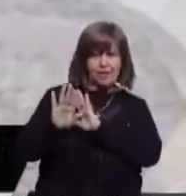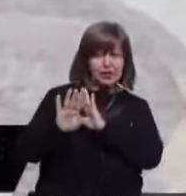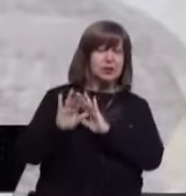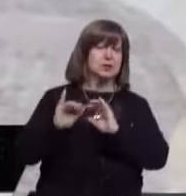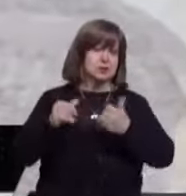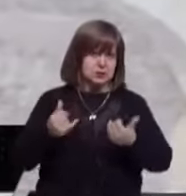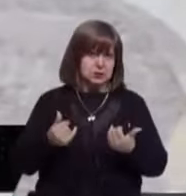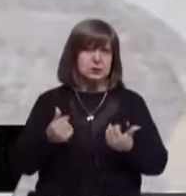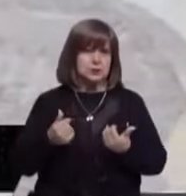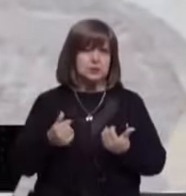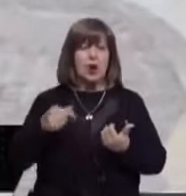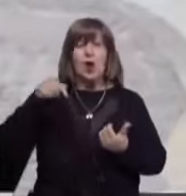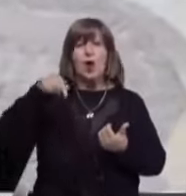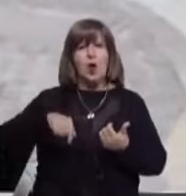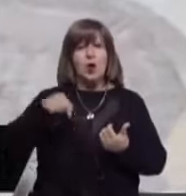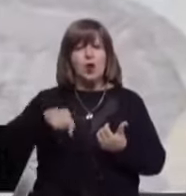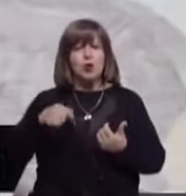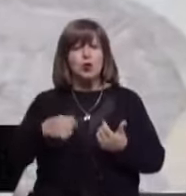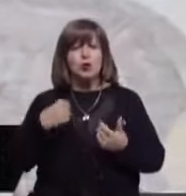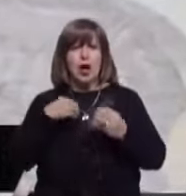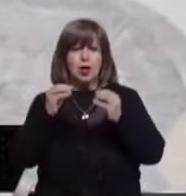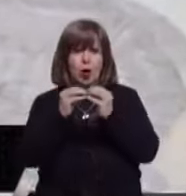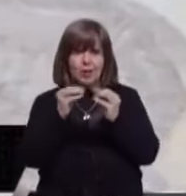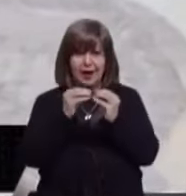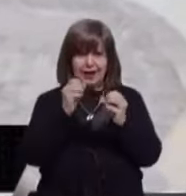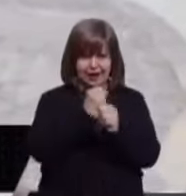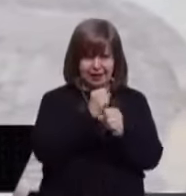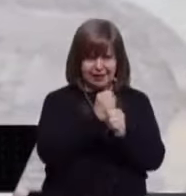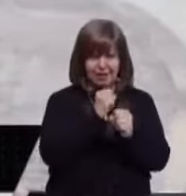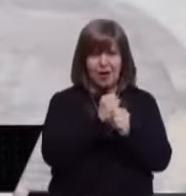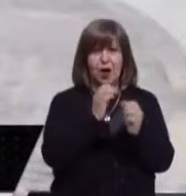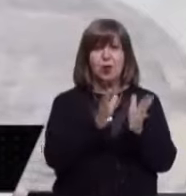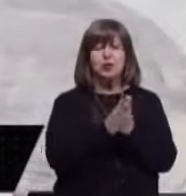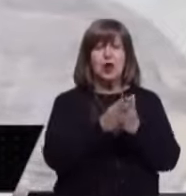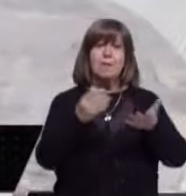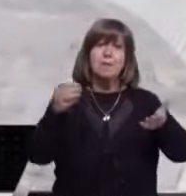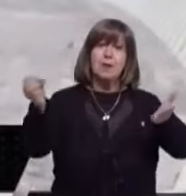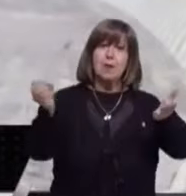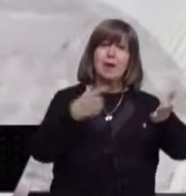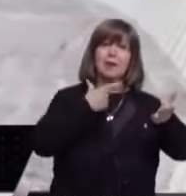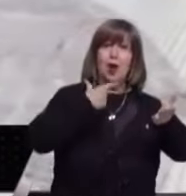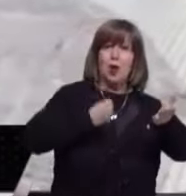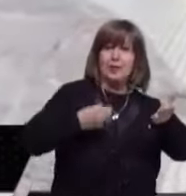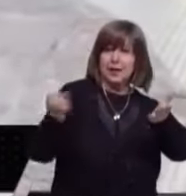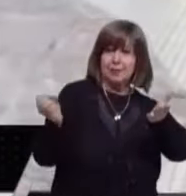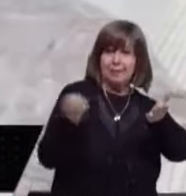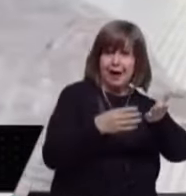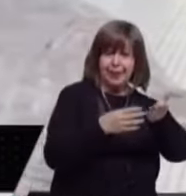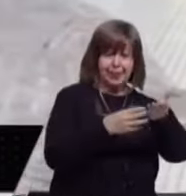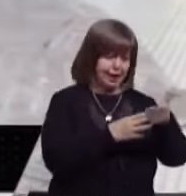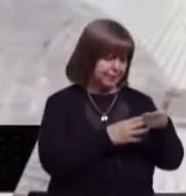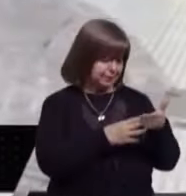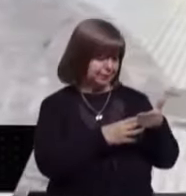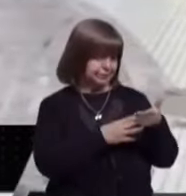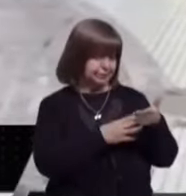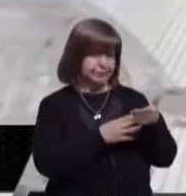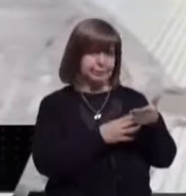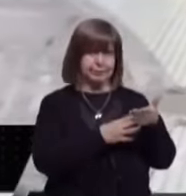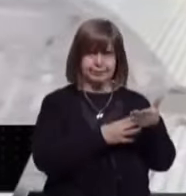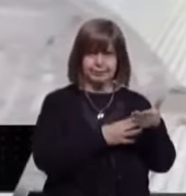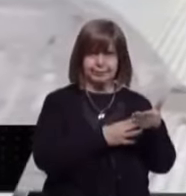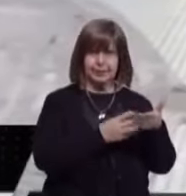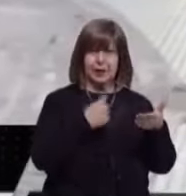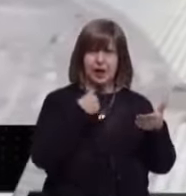Sí, sí. Justamente hoy estaba hablando con mi compañera de trabajo que en el WhatsApp, que ahora me mandó uno de mis amigos que también